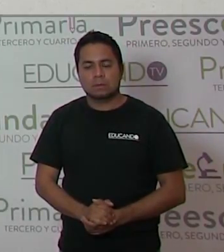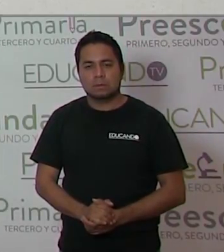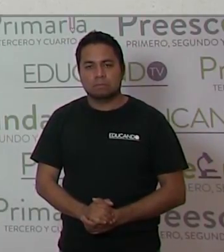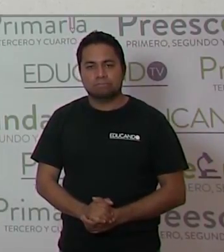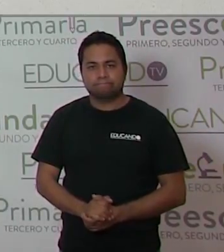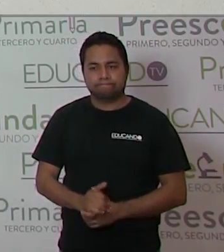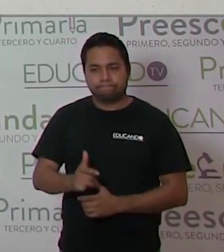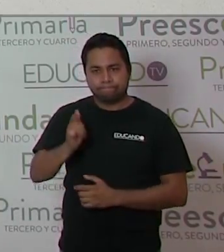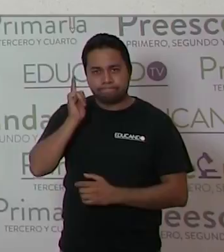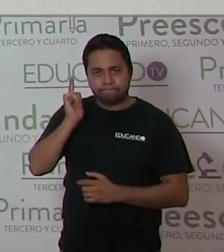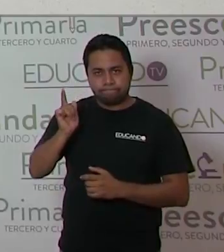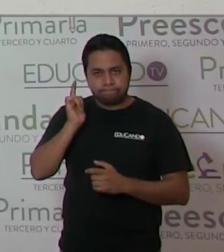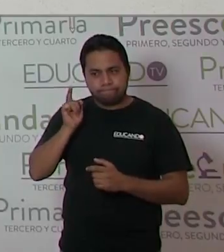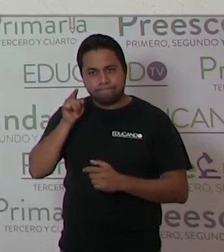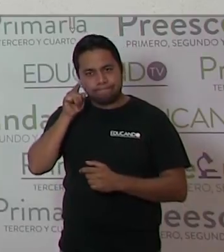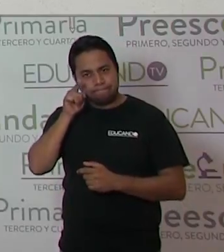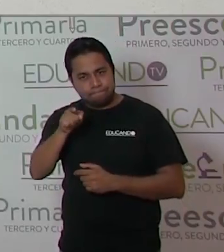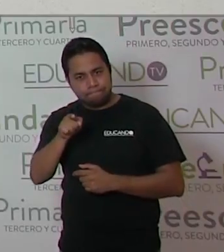Ojalá